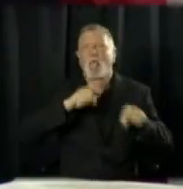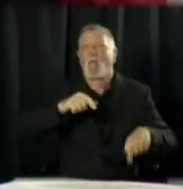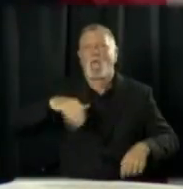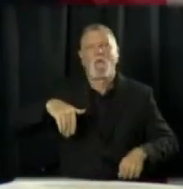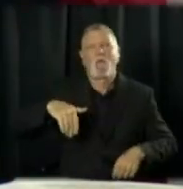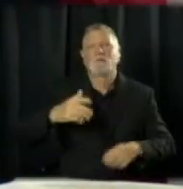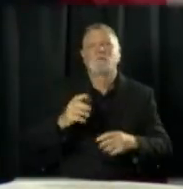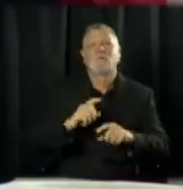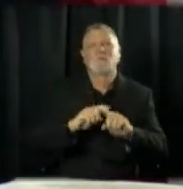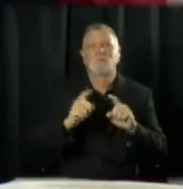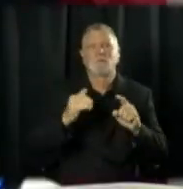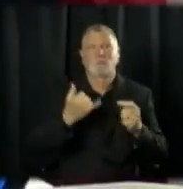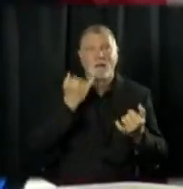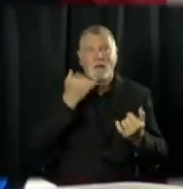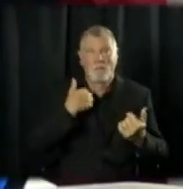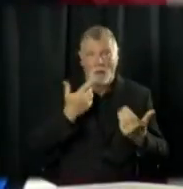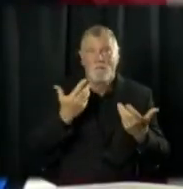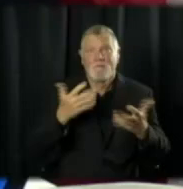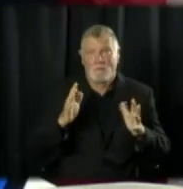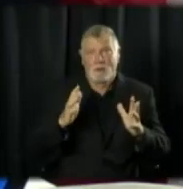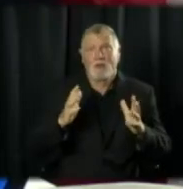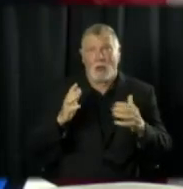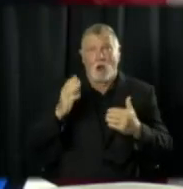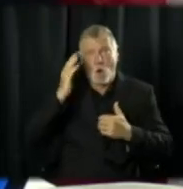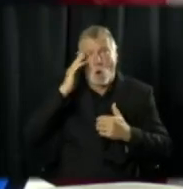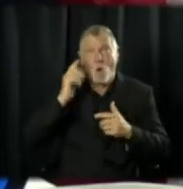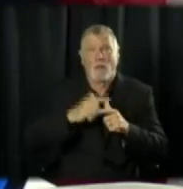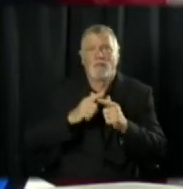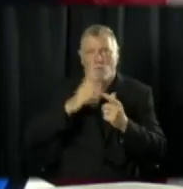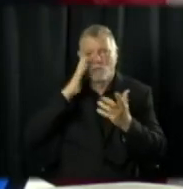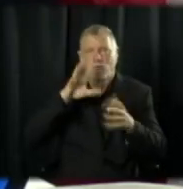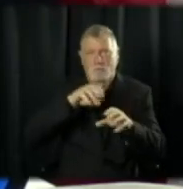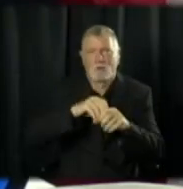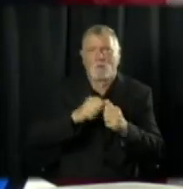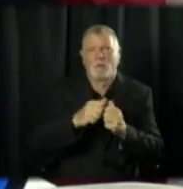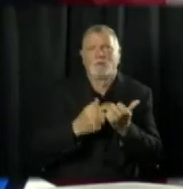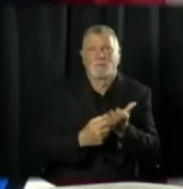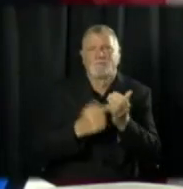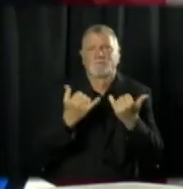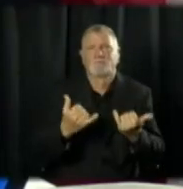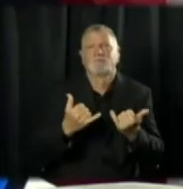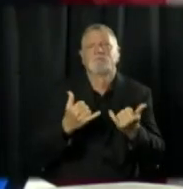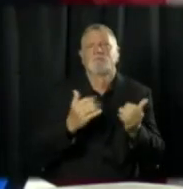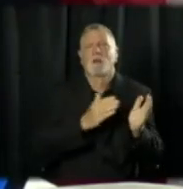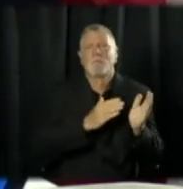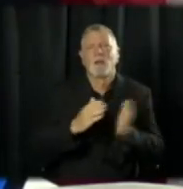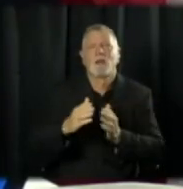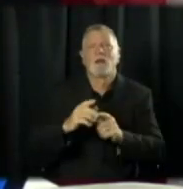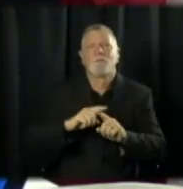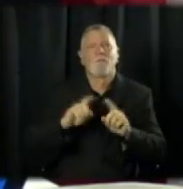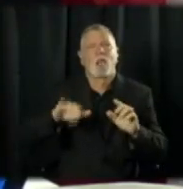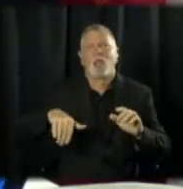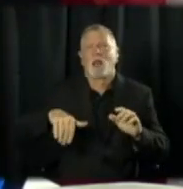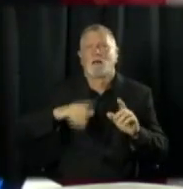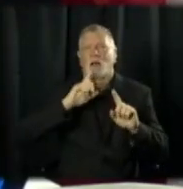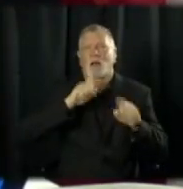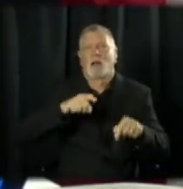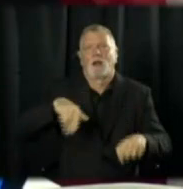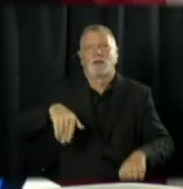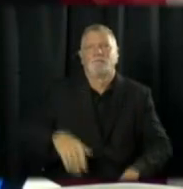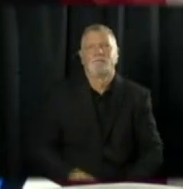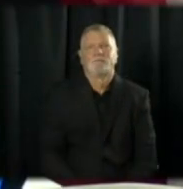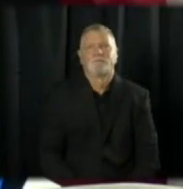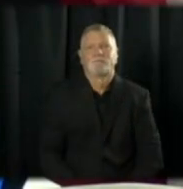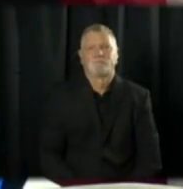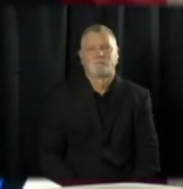así que todavía no tengo una respuesta, pero si hubiéramos tenido una contestación, lo hubiéramos incorporado a nuestra discusión hoy en esa propuesta del plan fiscal, pero simplemente